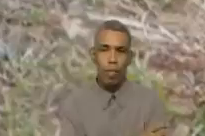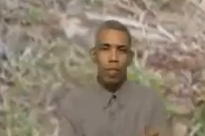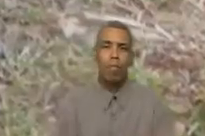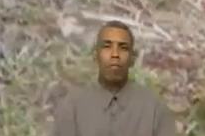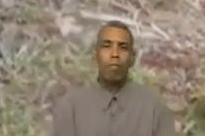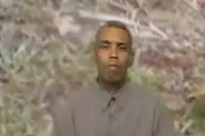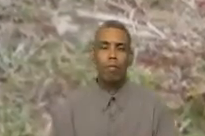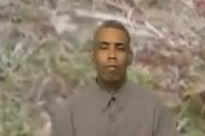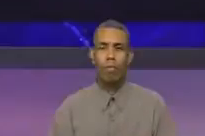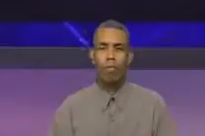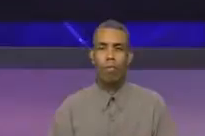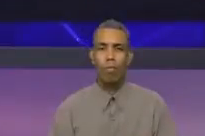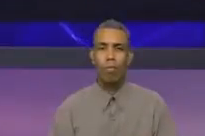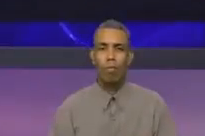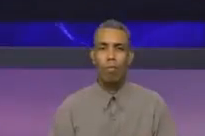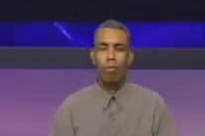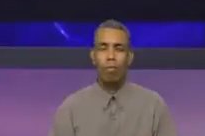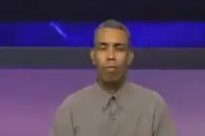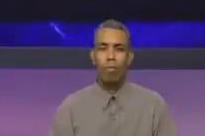Nación.